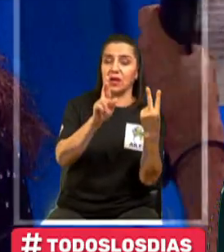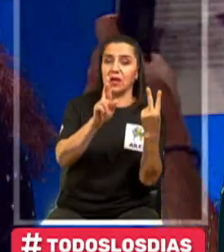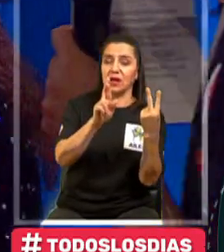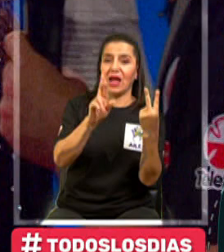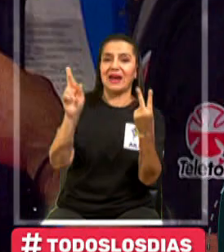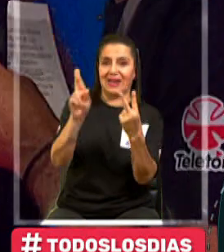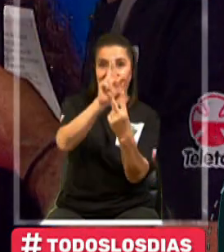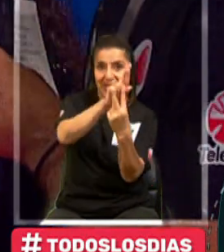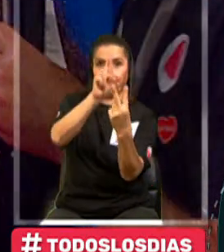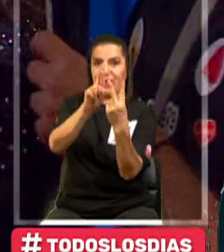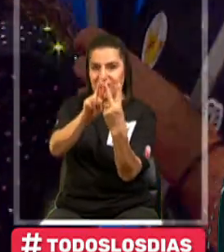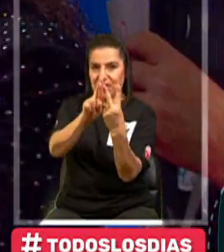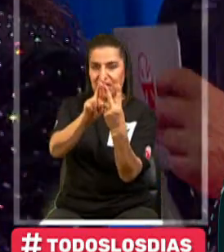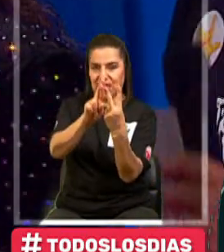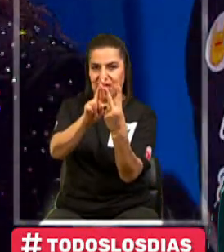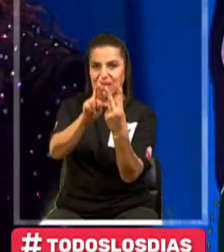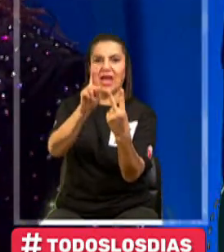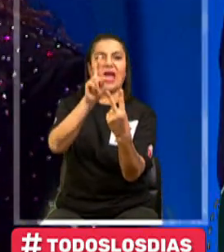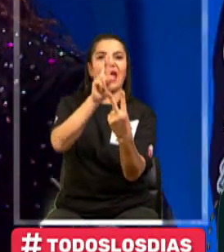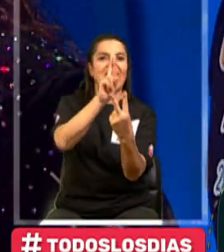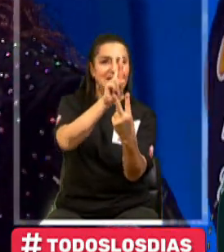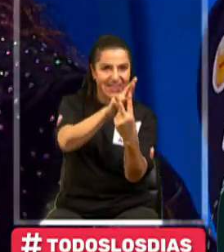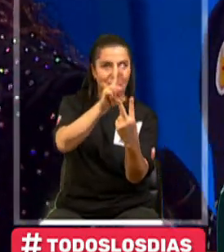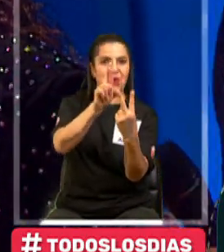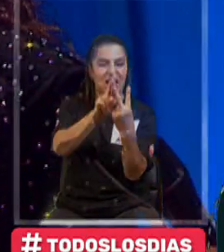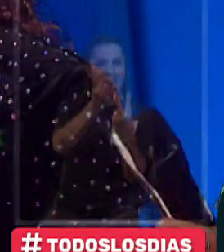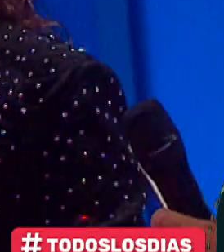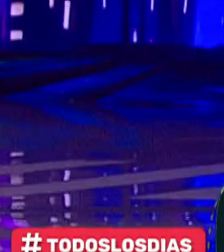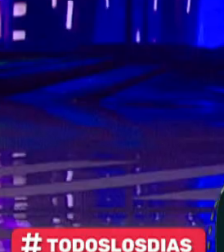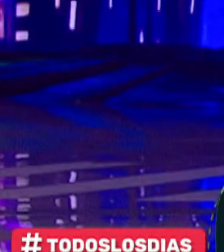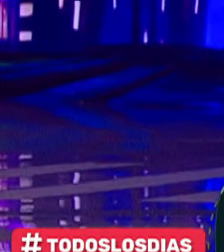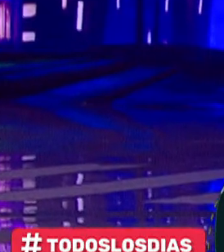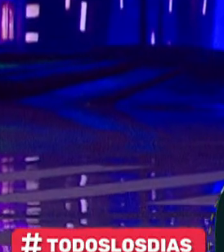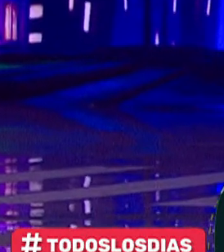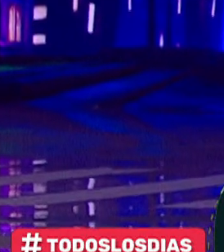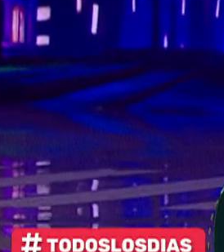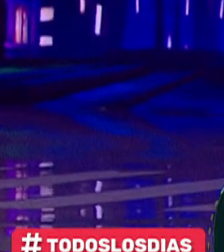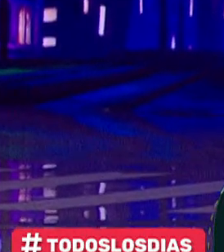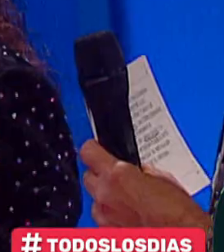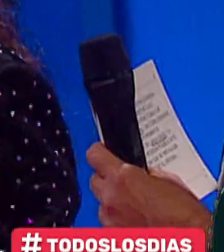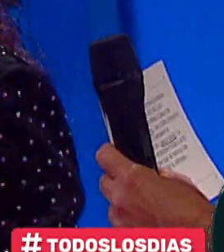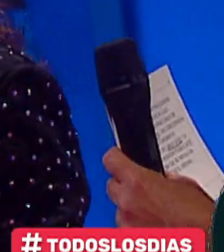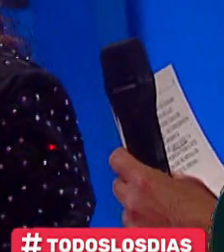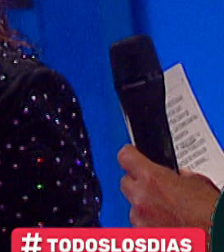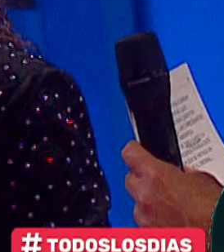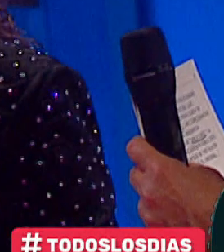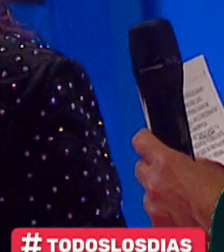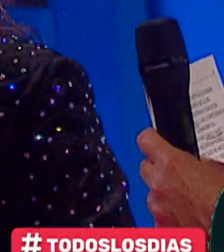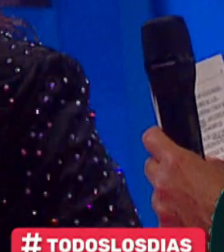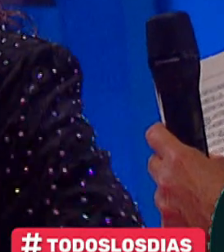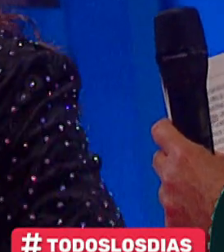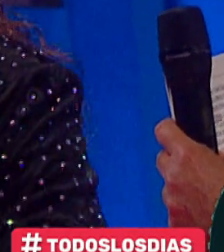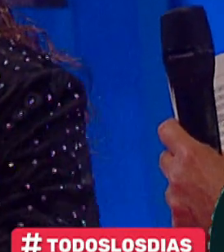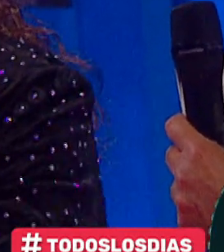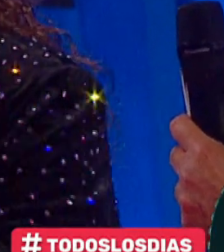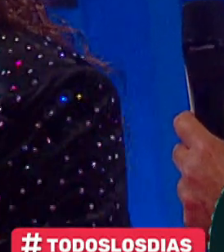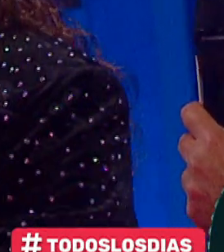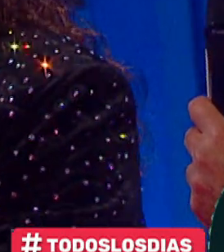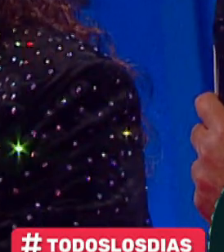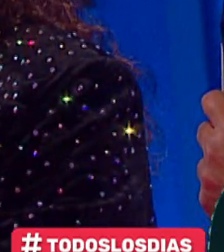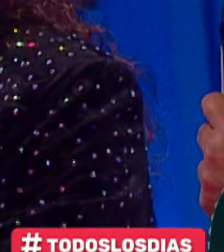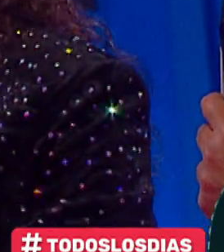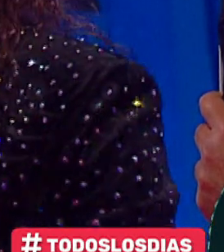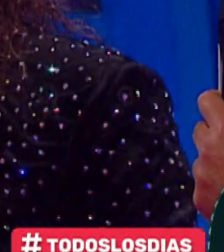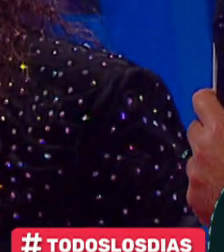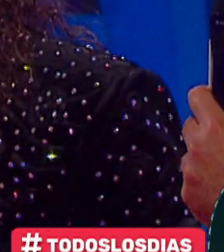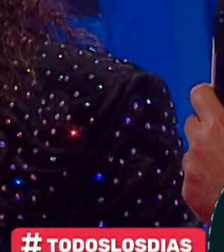maneras, Repe Rey. Repe Rey. Repe Rey. Y la chasca que te sacaste. Sí, por supuesto, de todas maneras. Fue un trabajo muy intenso de la